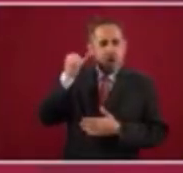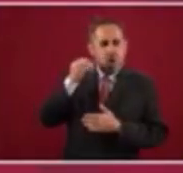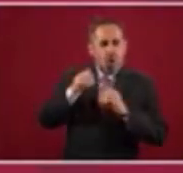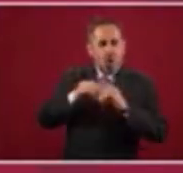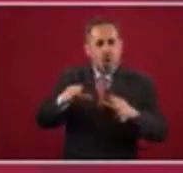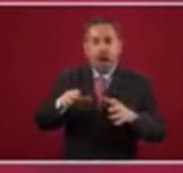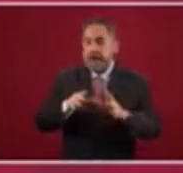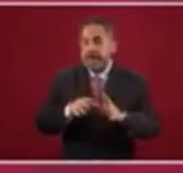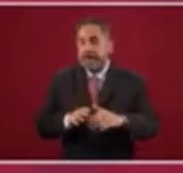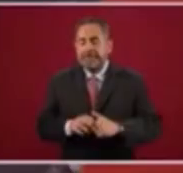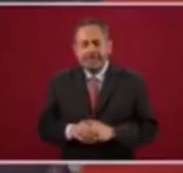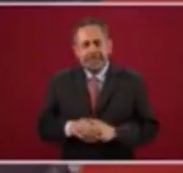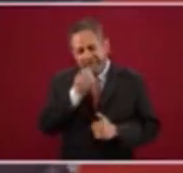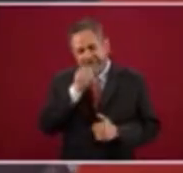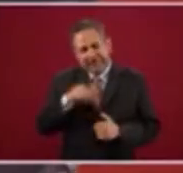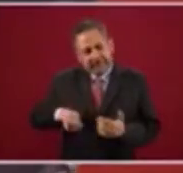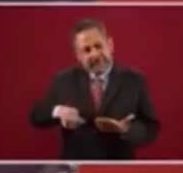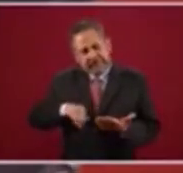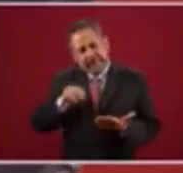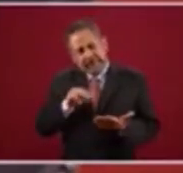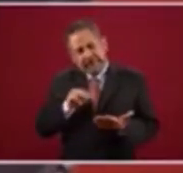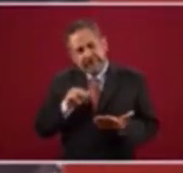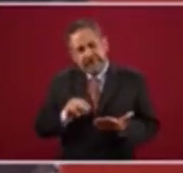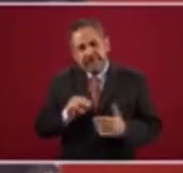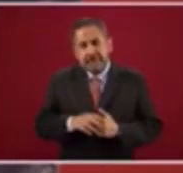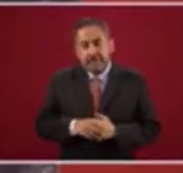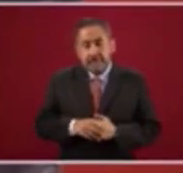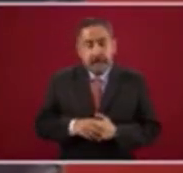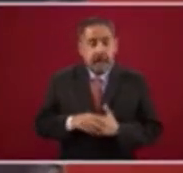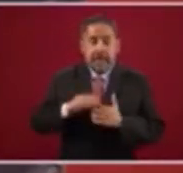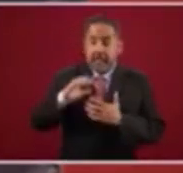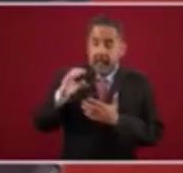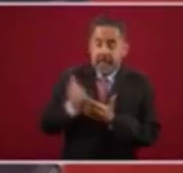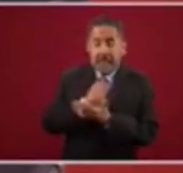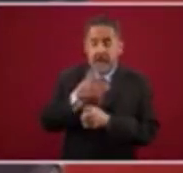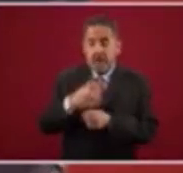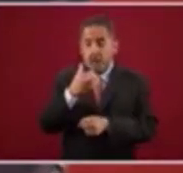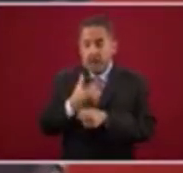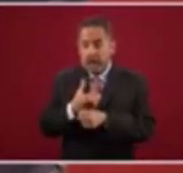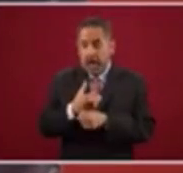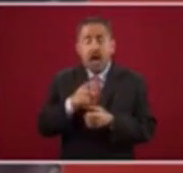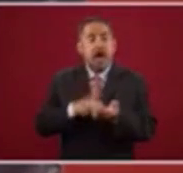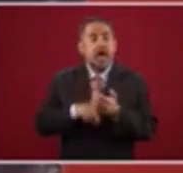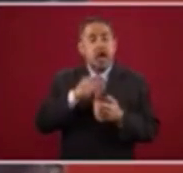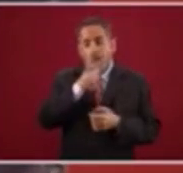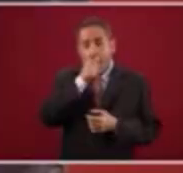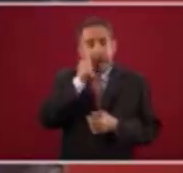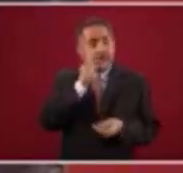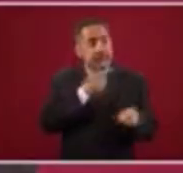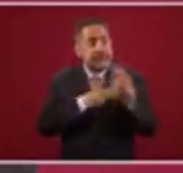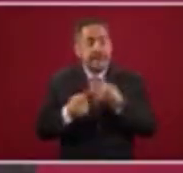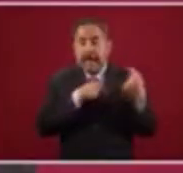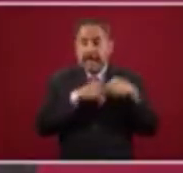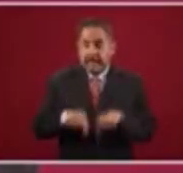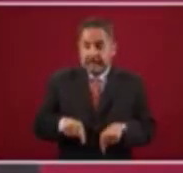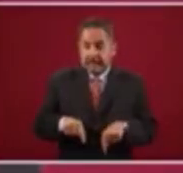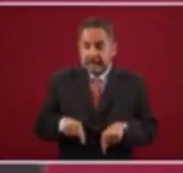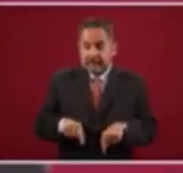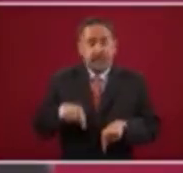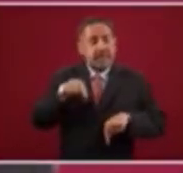Luego es muy interesante, porque cuando triunfa la República, Juárez regresa, viene aquí